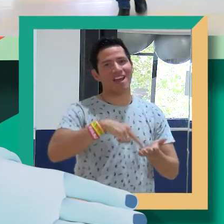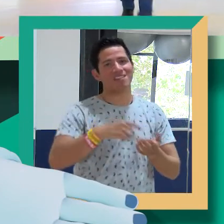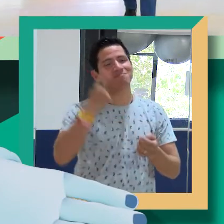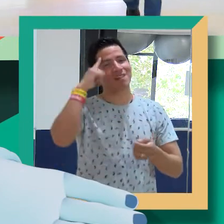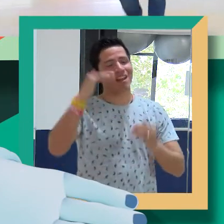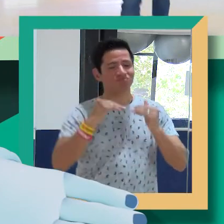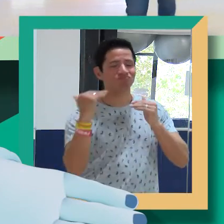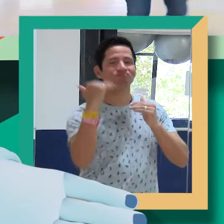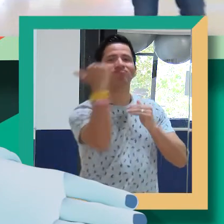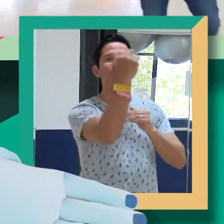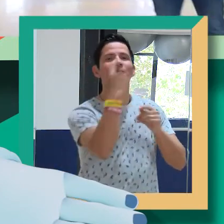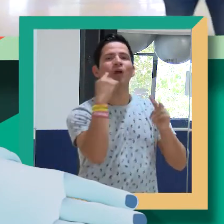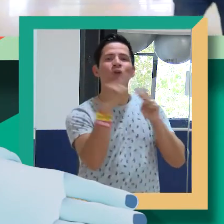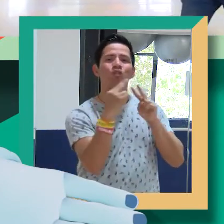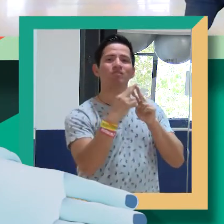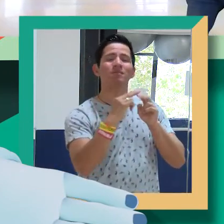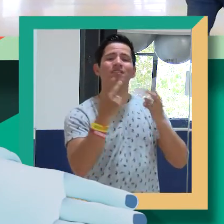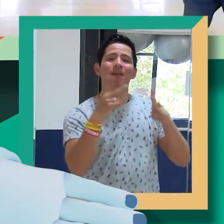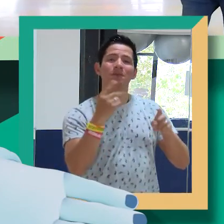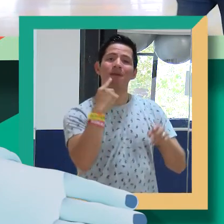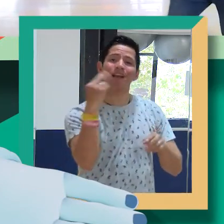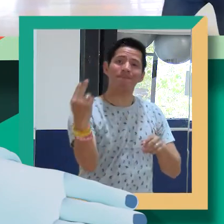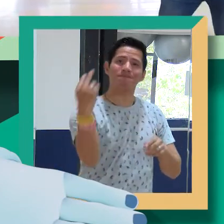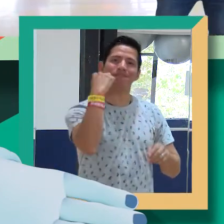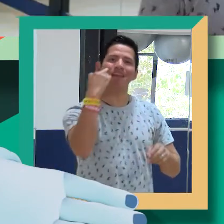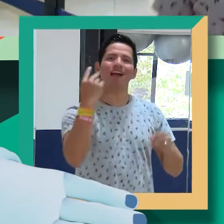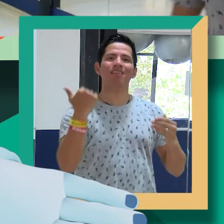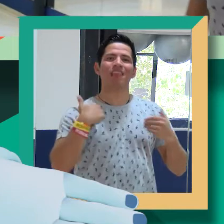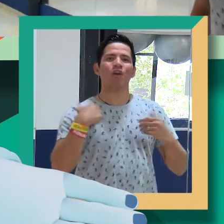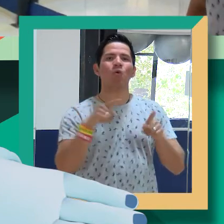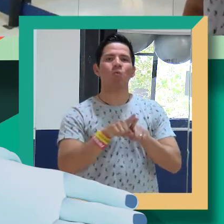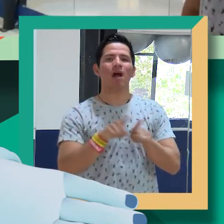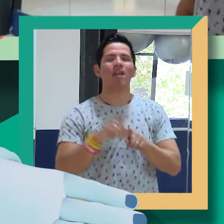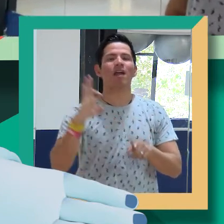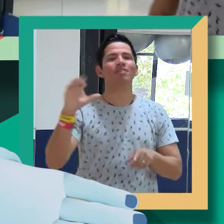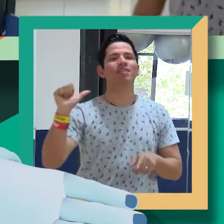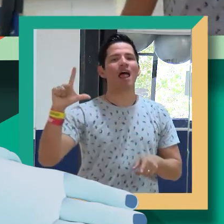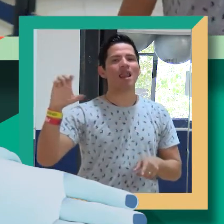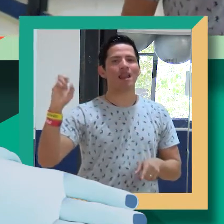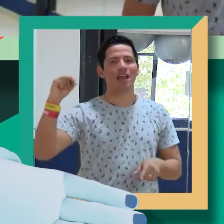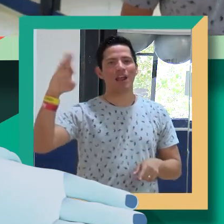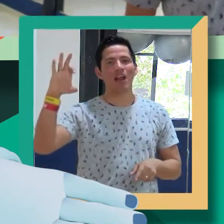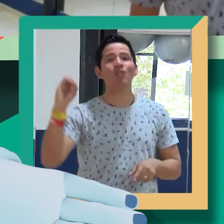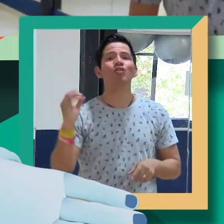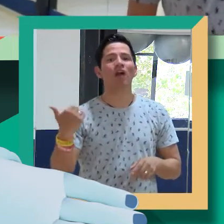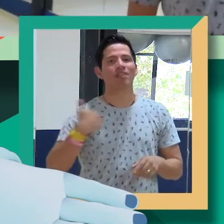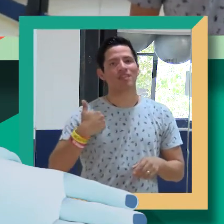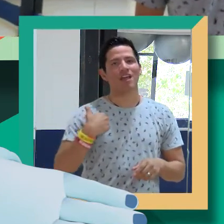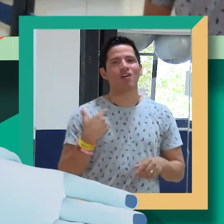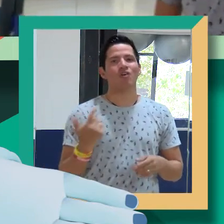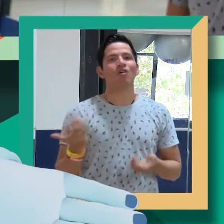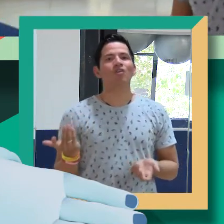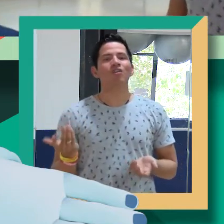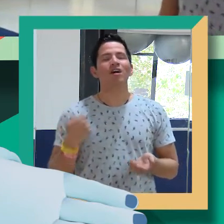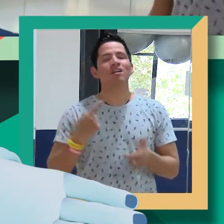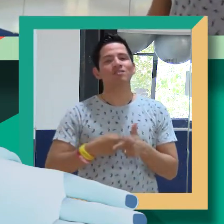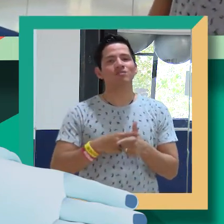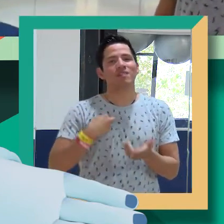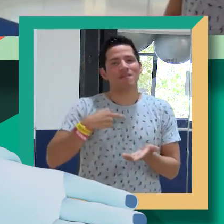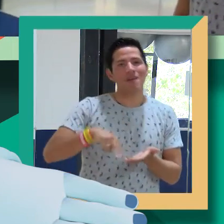Siempre me animan a lograr lo que me propongo. Ellos con frecuencia me mencionan la palabra talento.